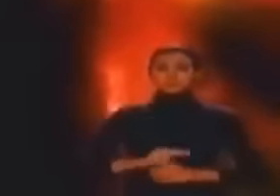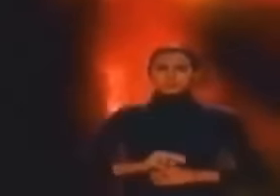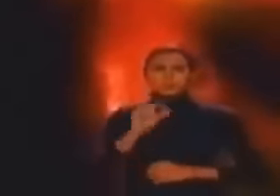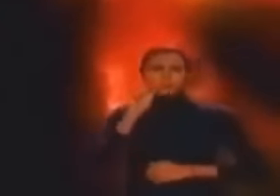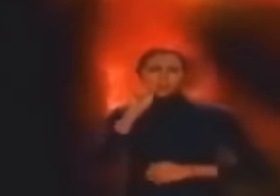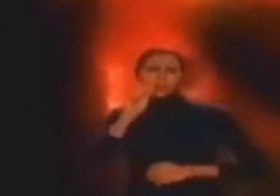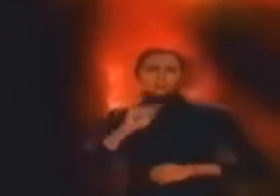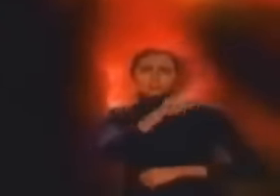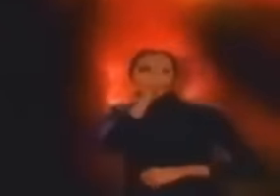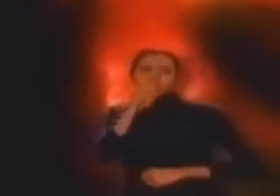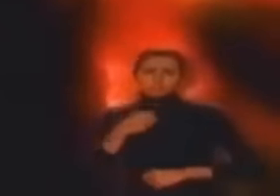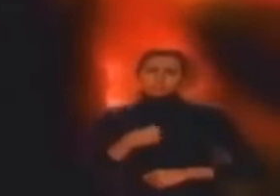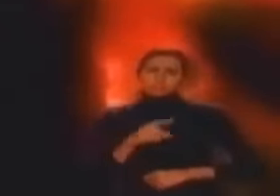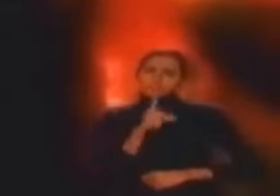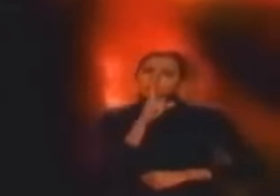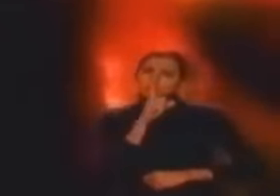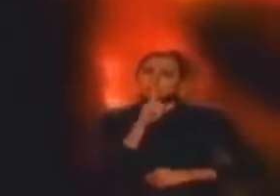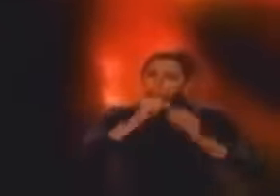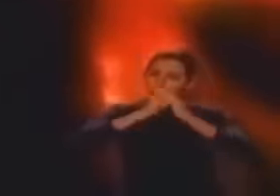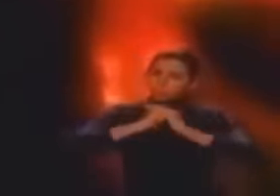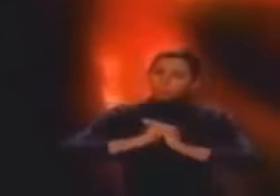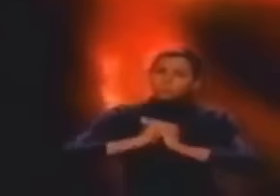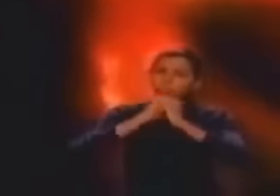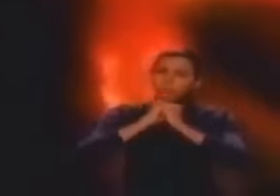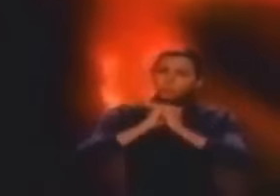una comunidad en silencio